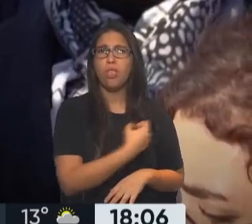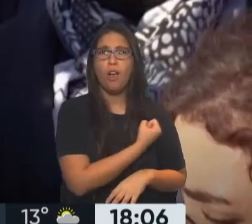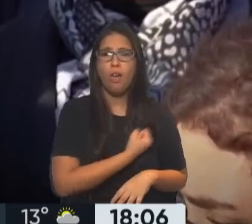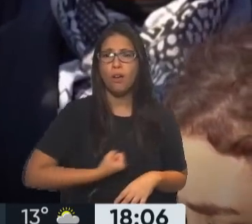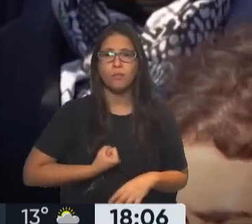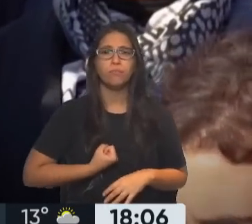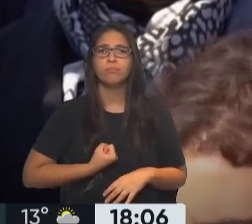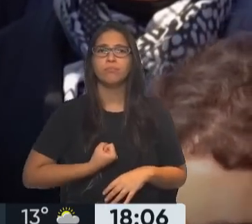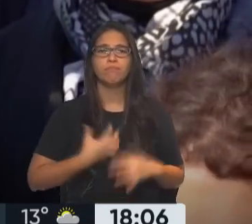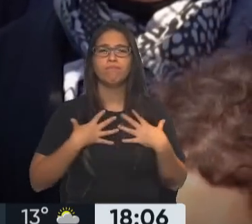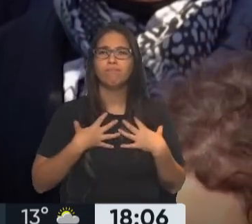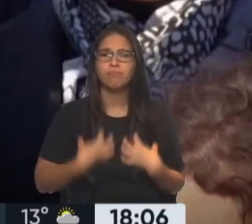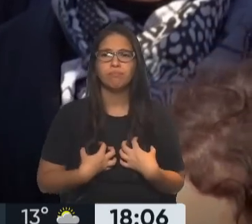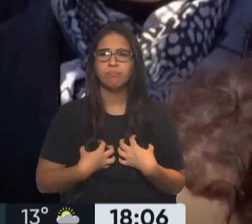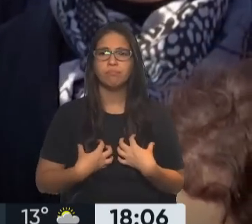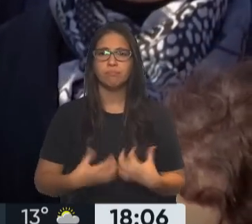desgarro